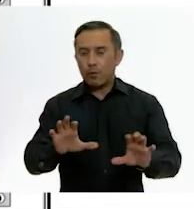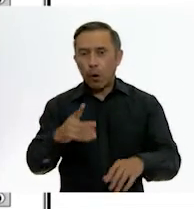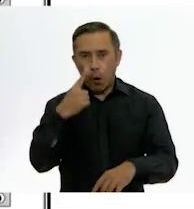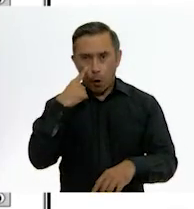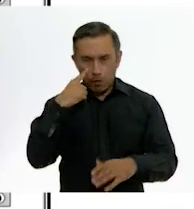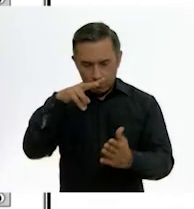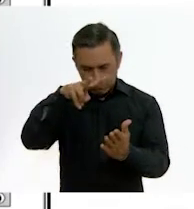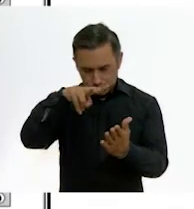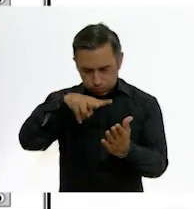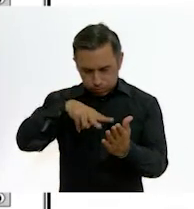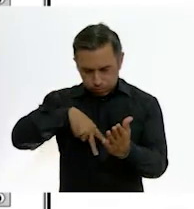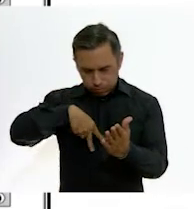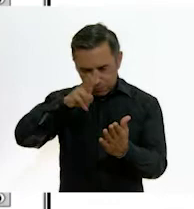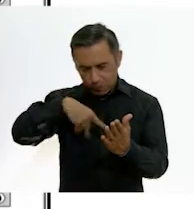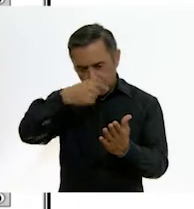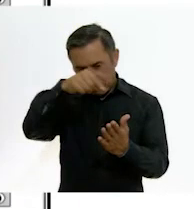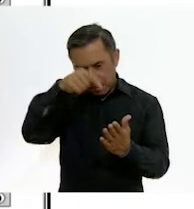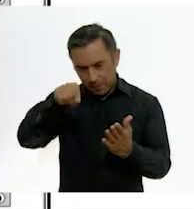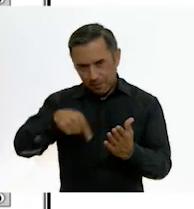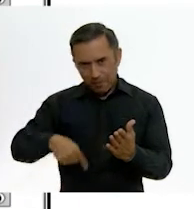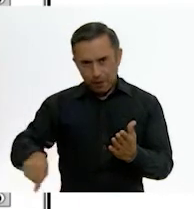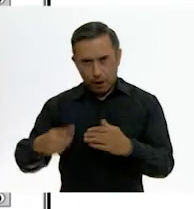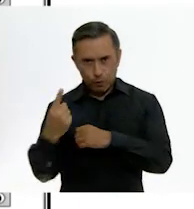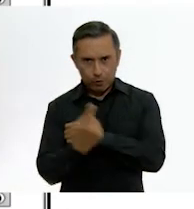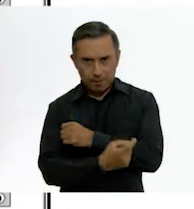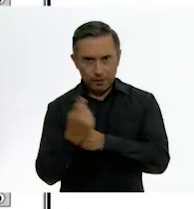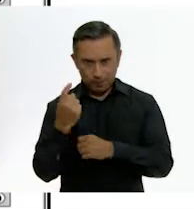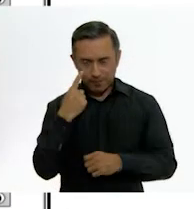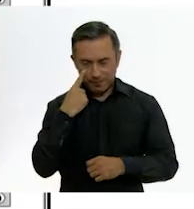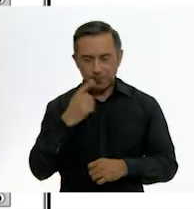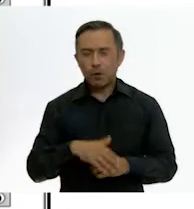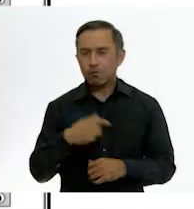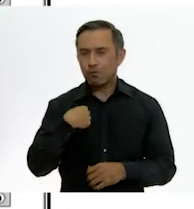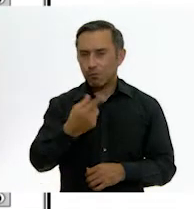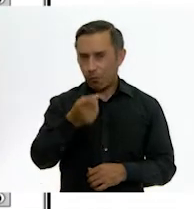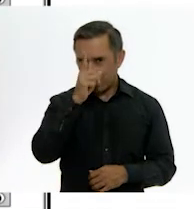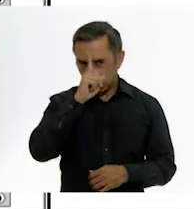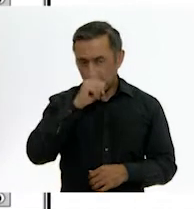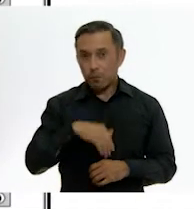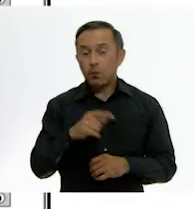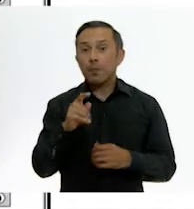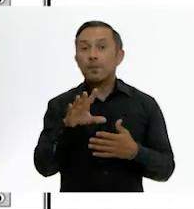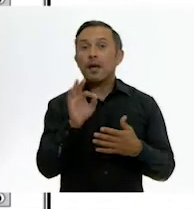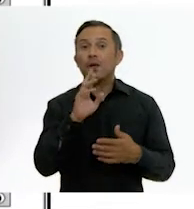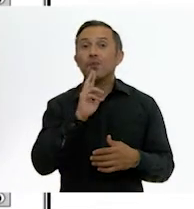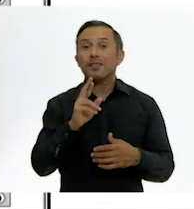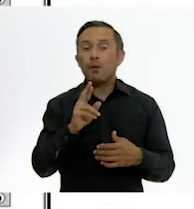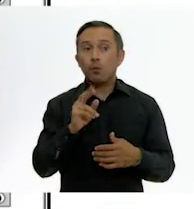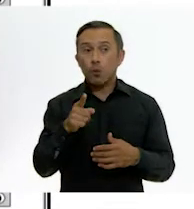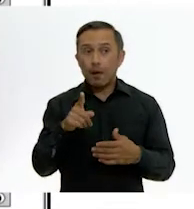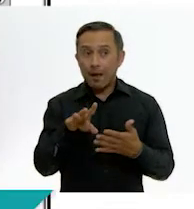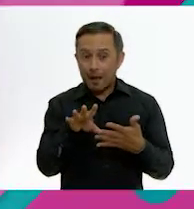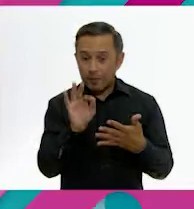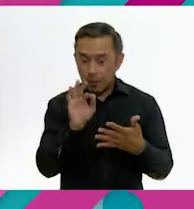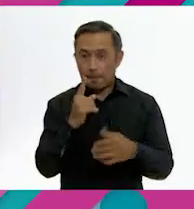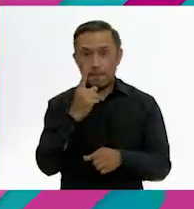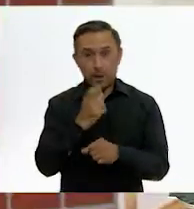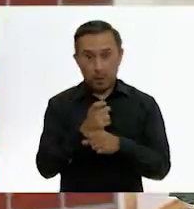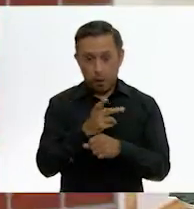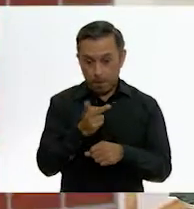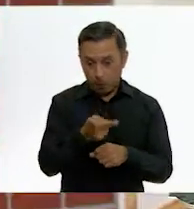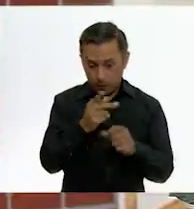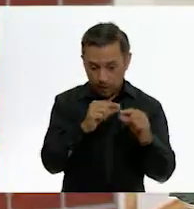voy a dar algunas recomendaciones cuando tengas que elegir una respuesta ya sabes que primero tienes que leer bien tu pregunta